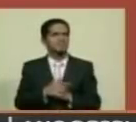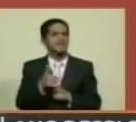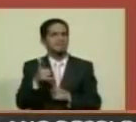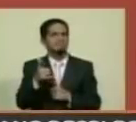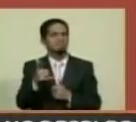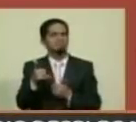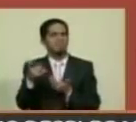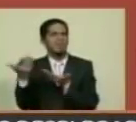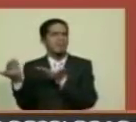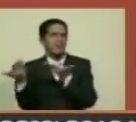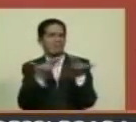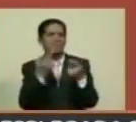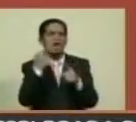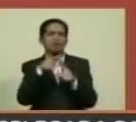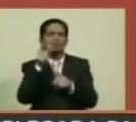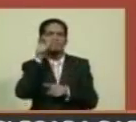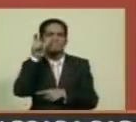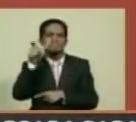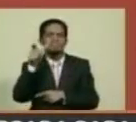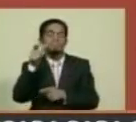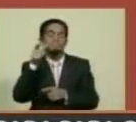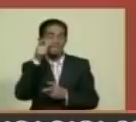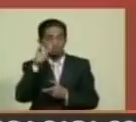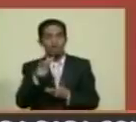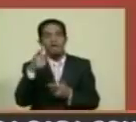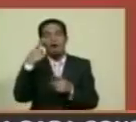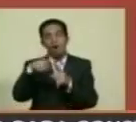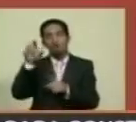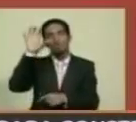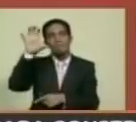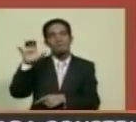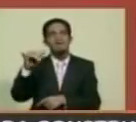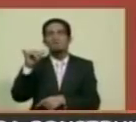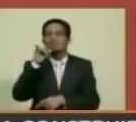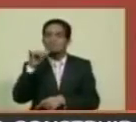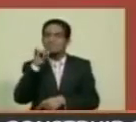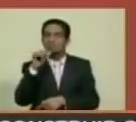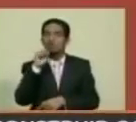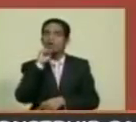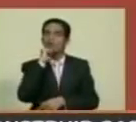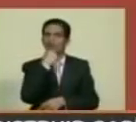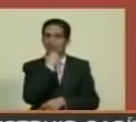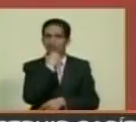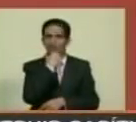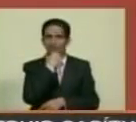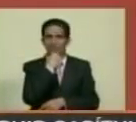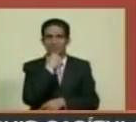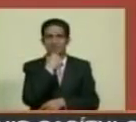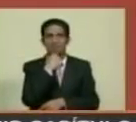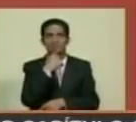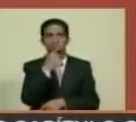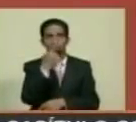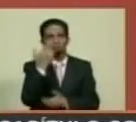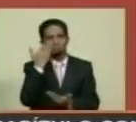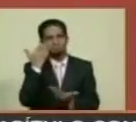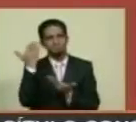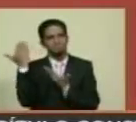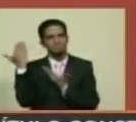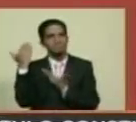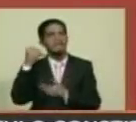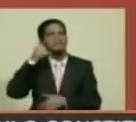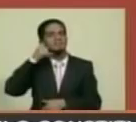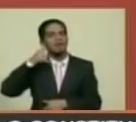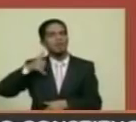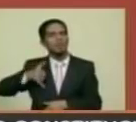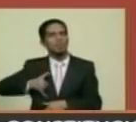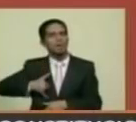militar extranjero información confidencial? Aquí está el celular, la captura